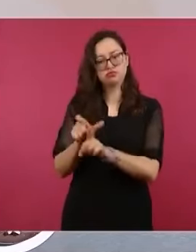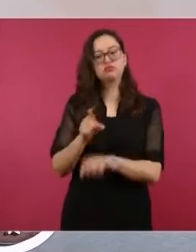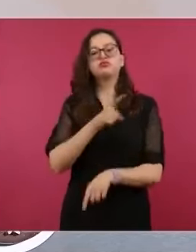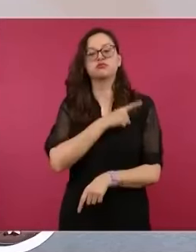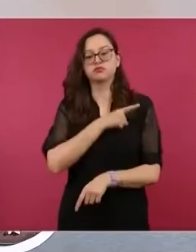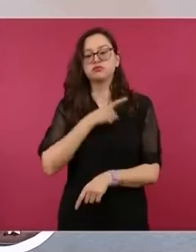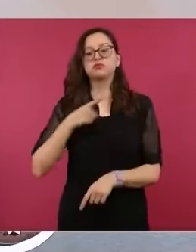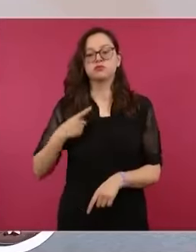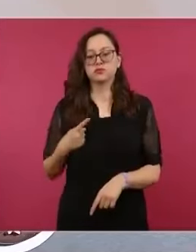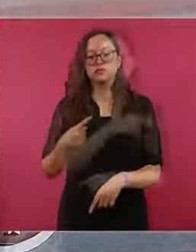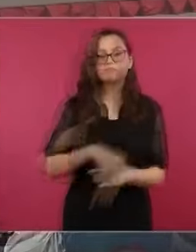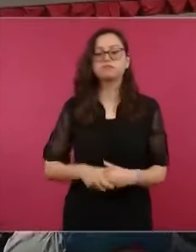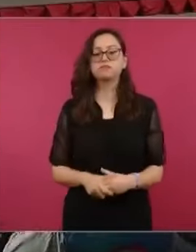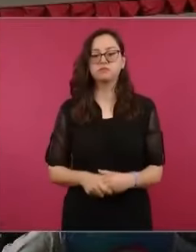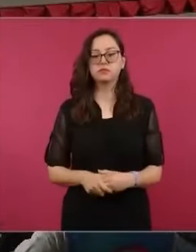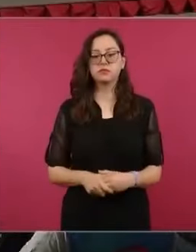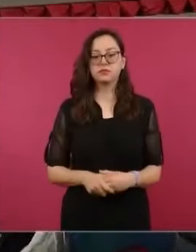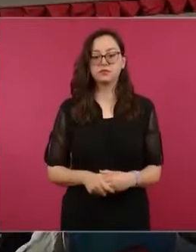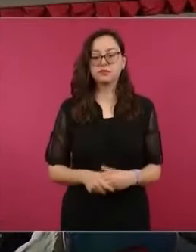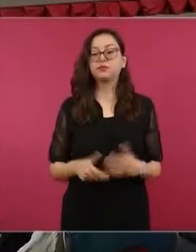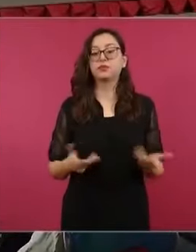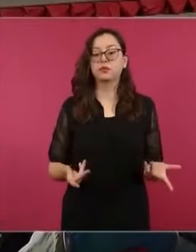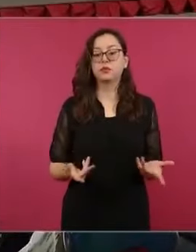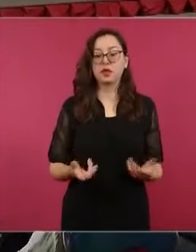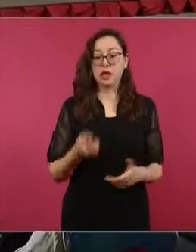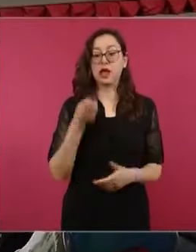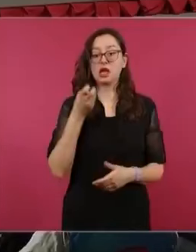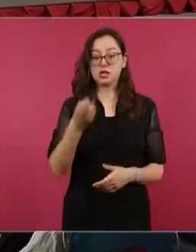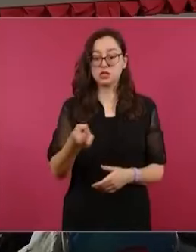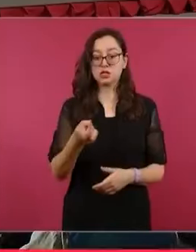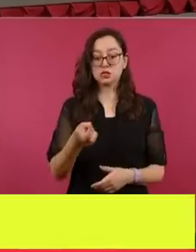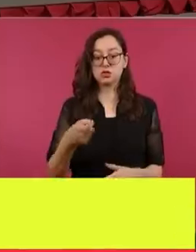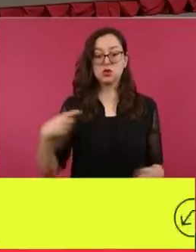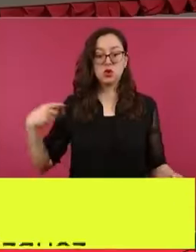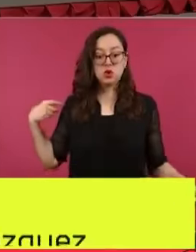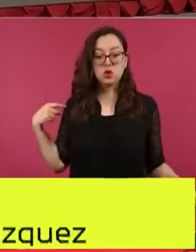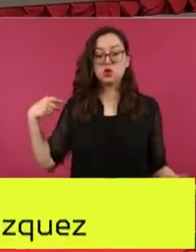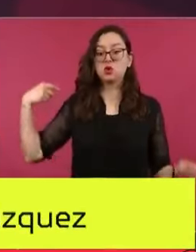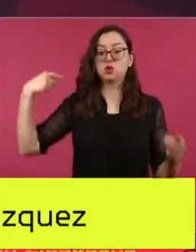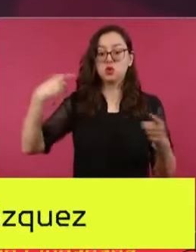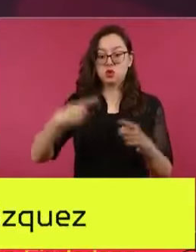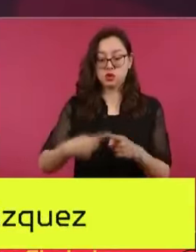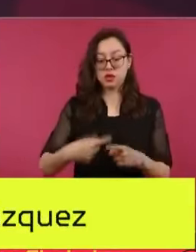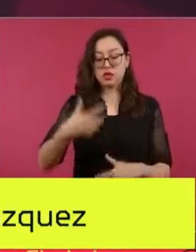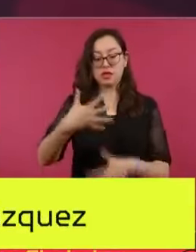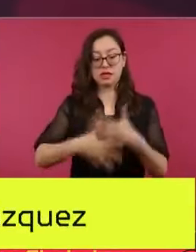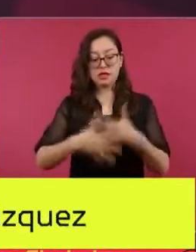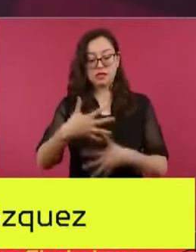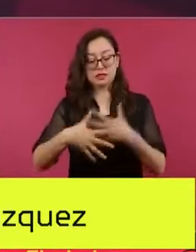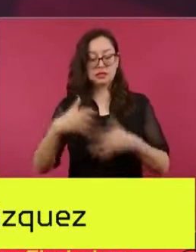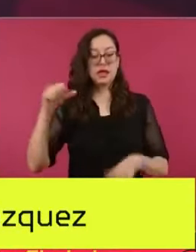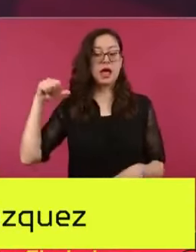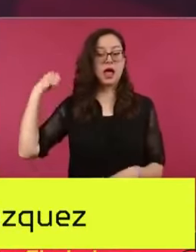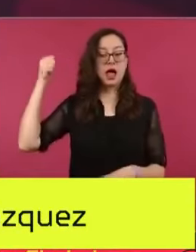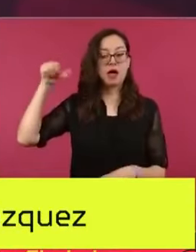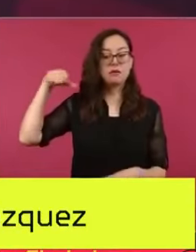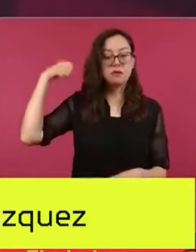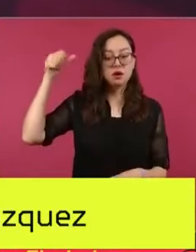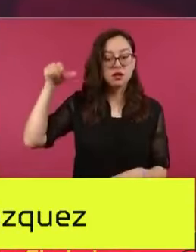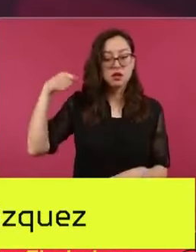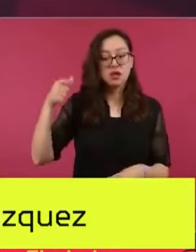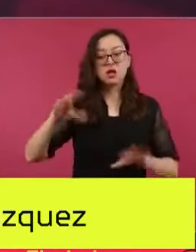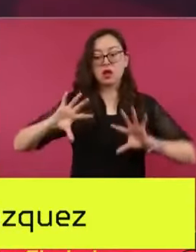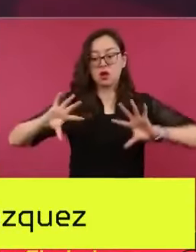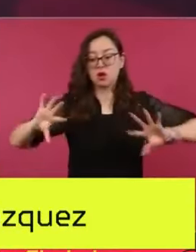peticionarios. Con este mecanismo, hasta el 15 de abril hemos podido atender la